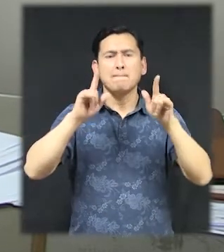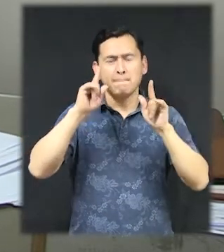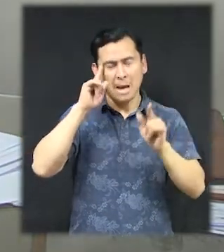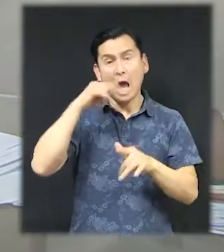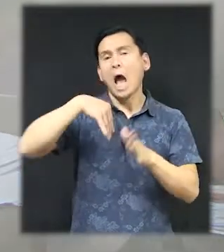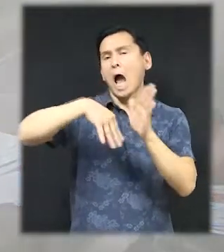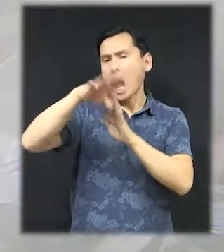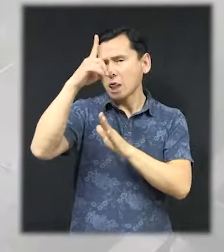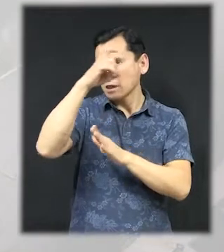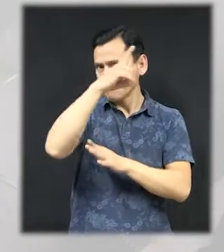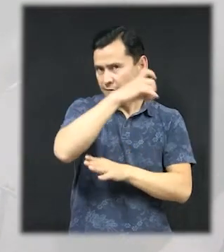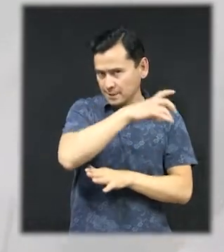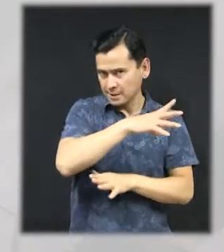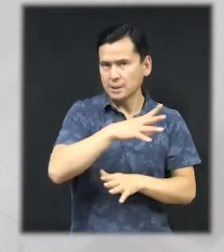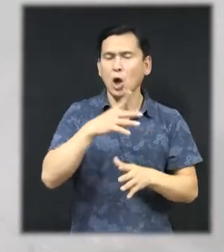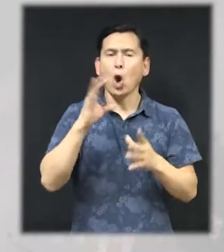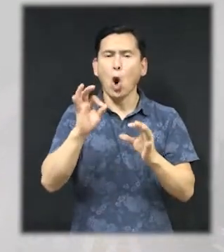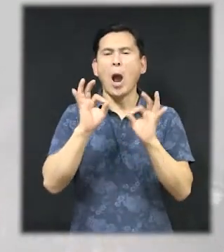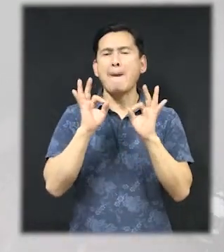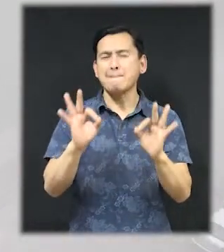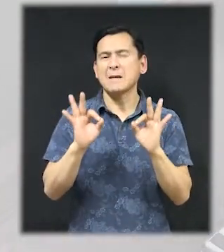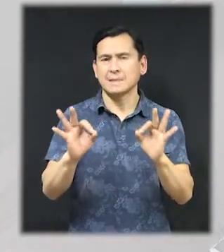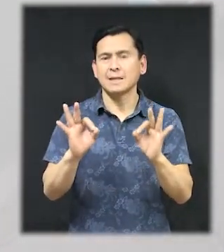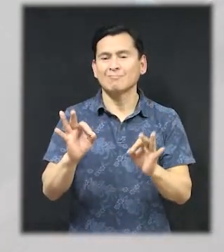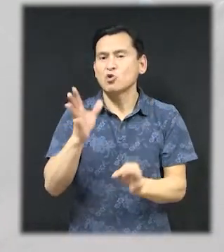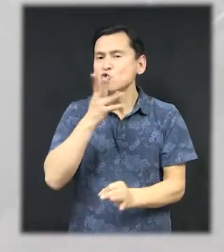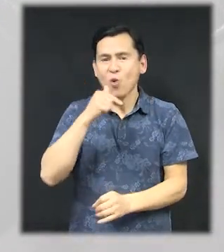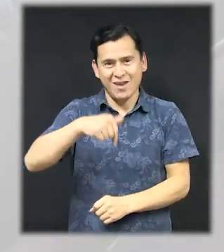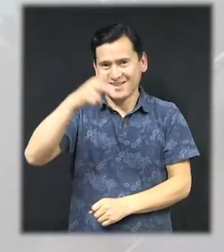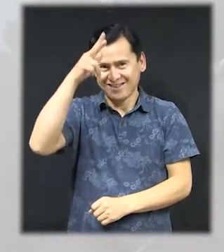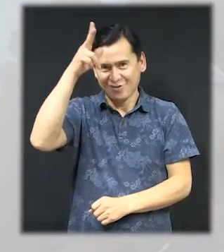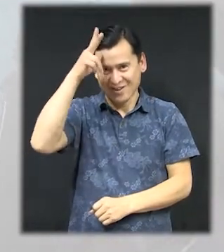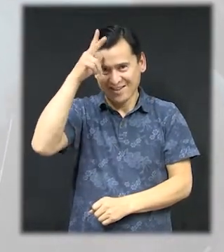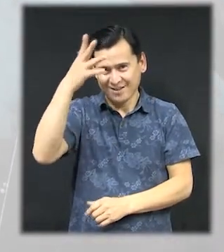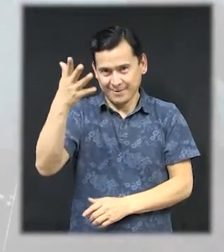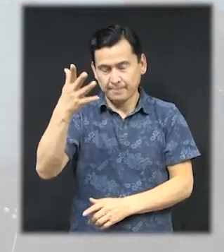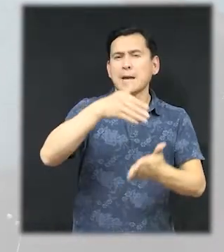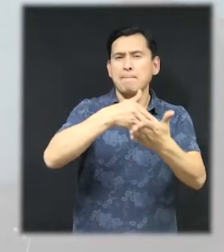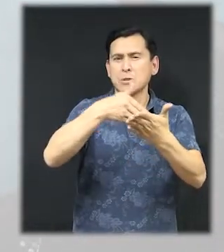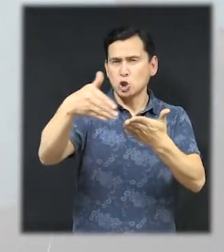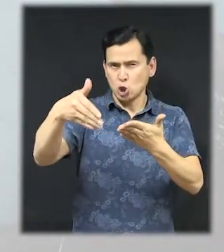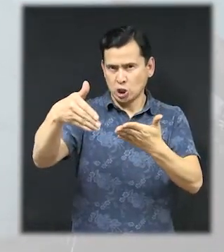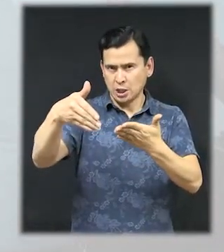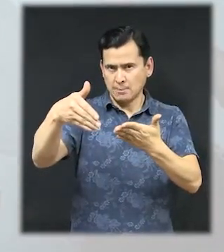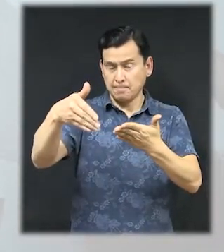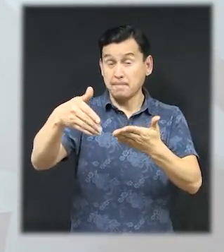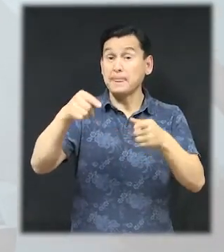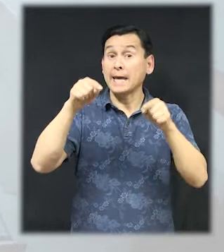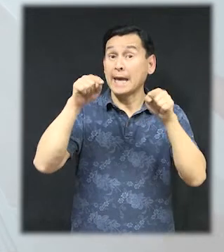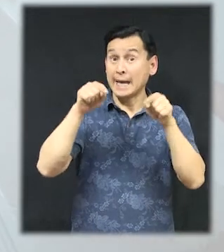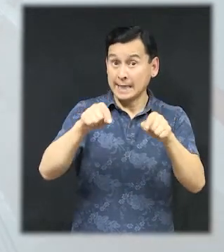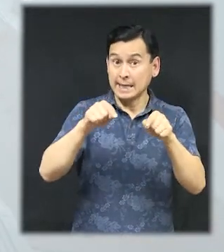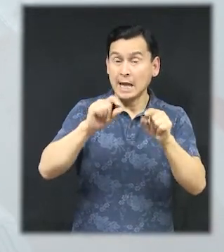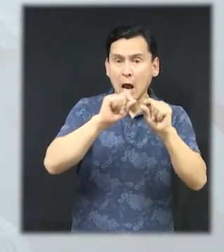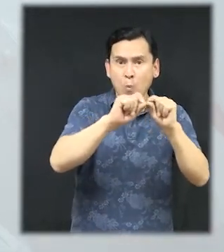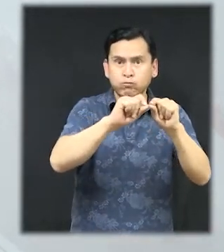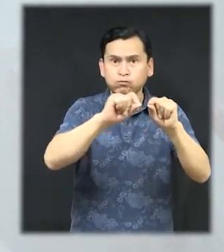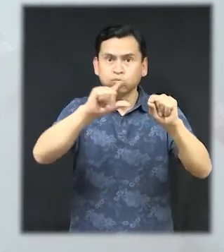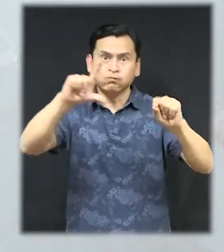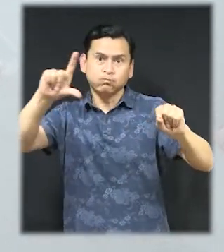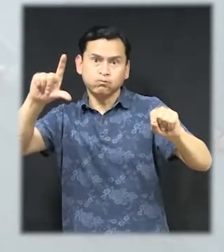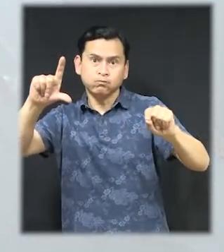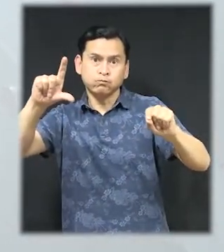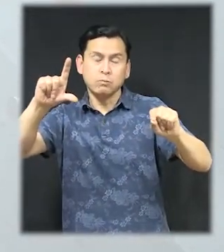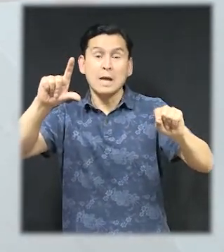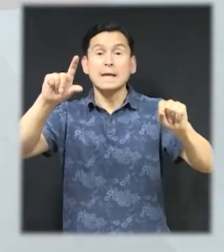mayor complejidad o de especialidades que no tenemos en la región. Quisiera destacar en esto el aumento que hubo en la